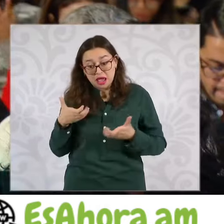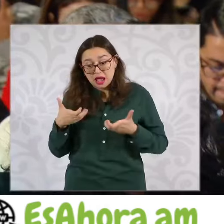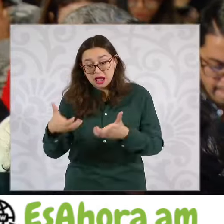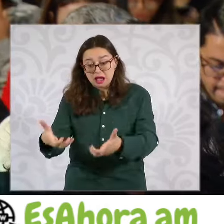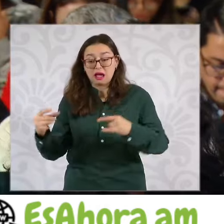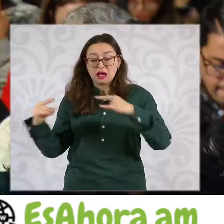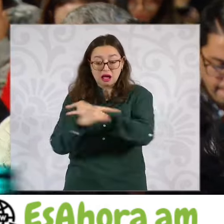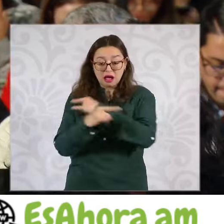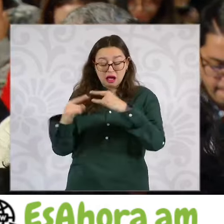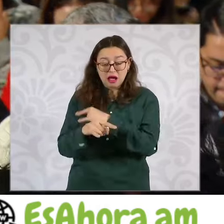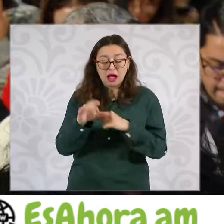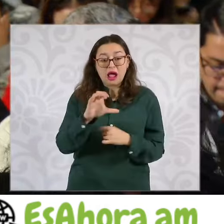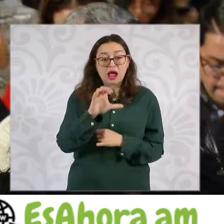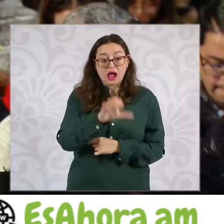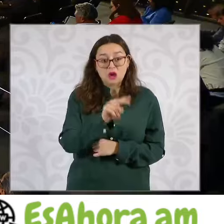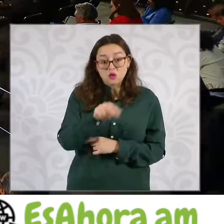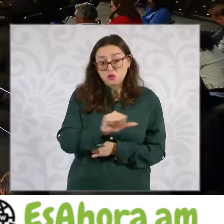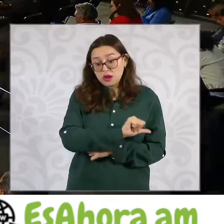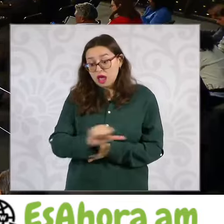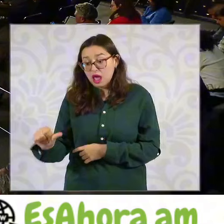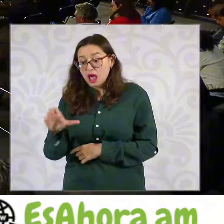Cancún a Costa Mujeres.